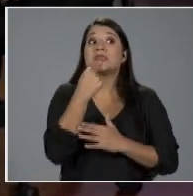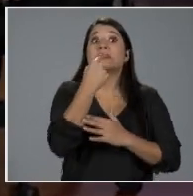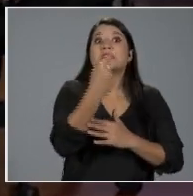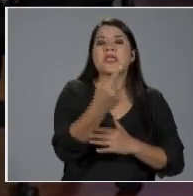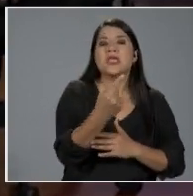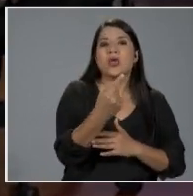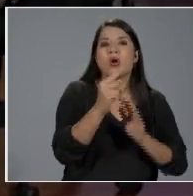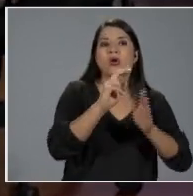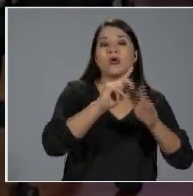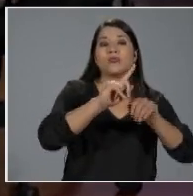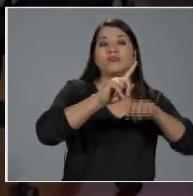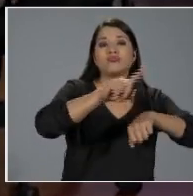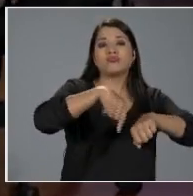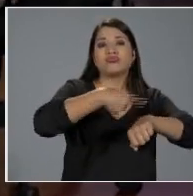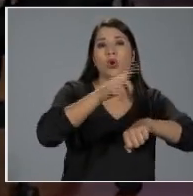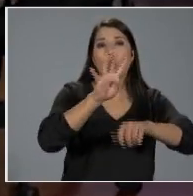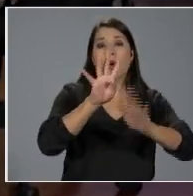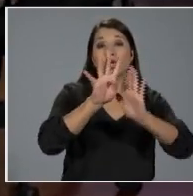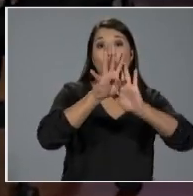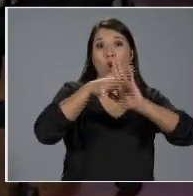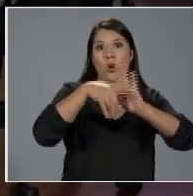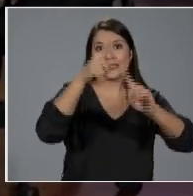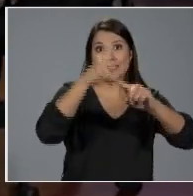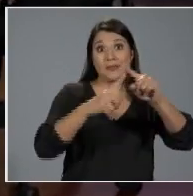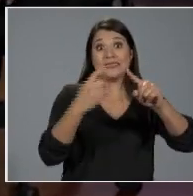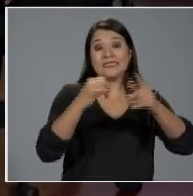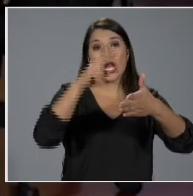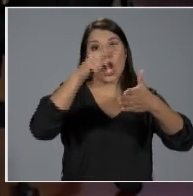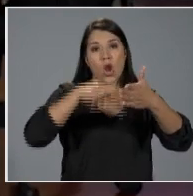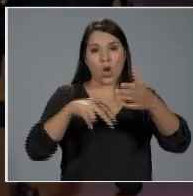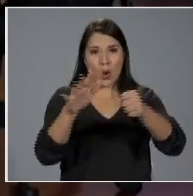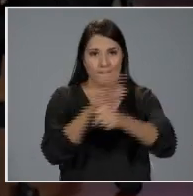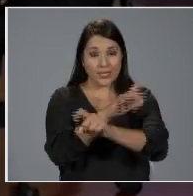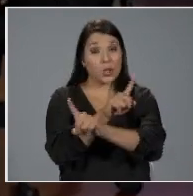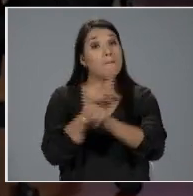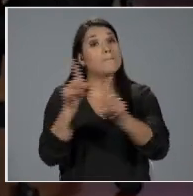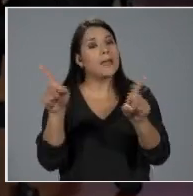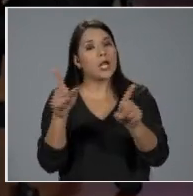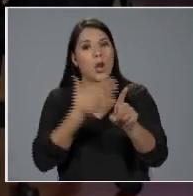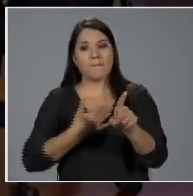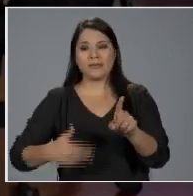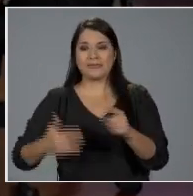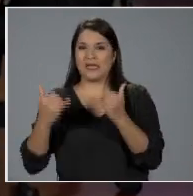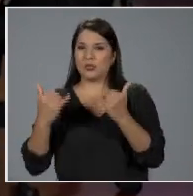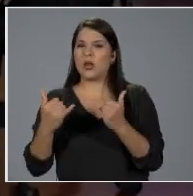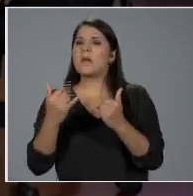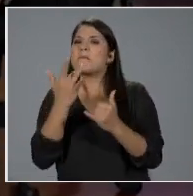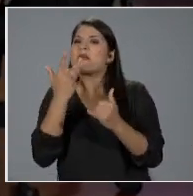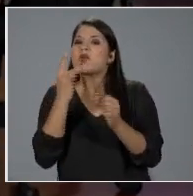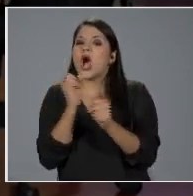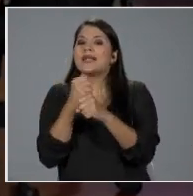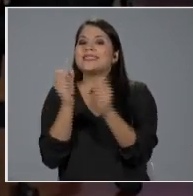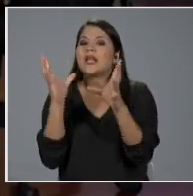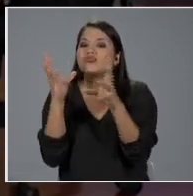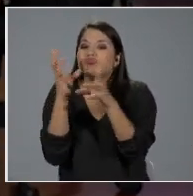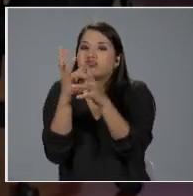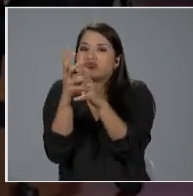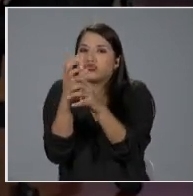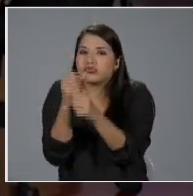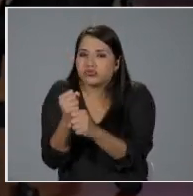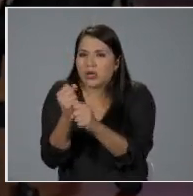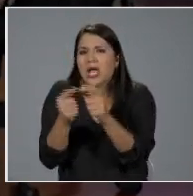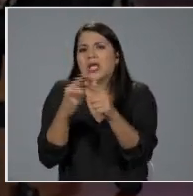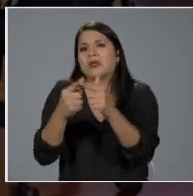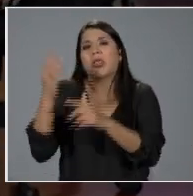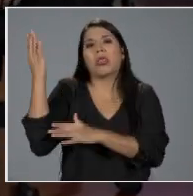cerca de 4 horas y media si se hubiese leído completo. Sin embargo, el mandatario actual pues hizo un resumen del mismo y tardó